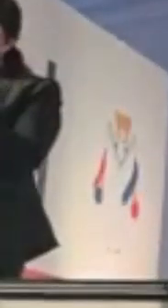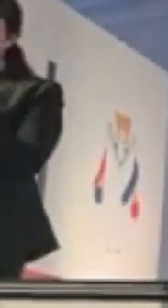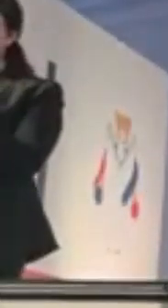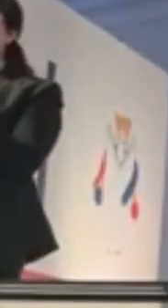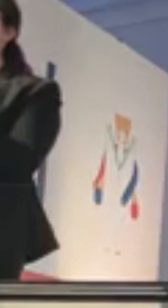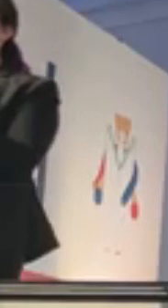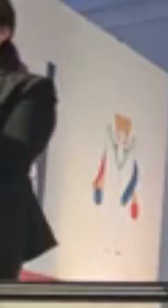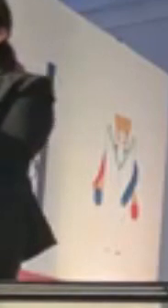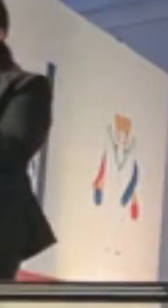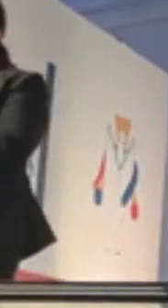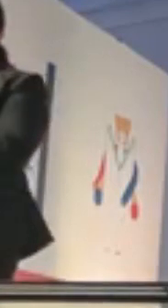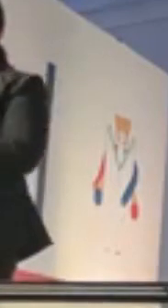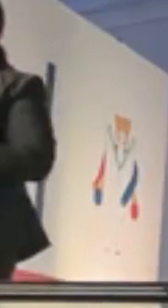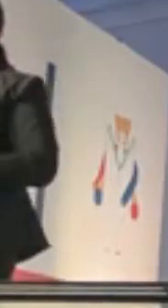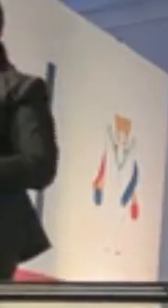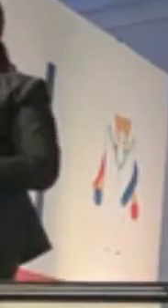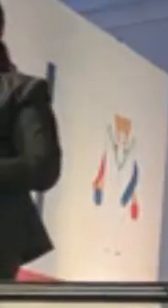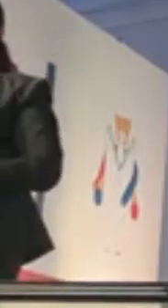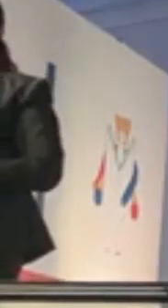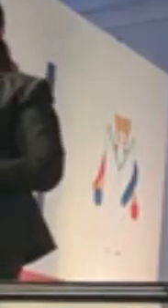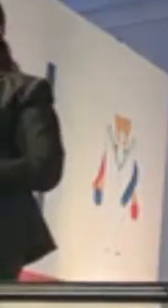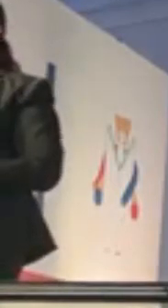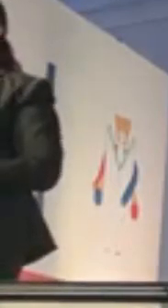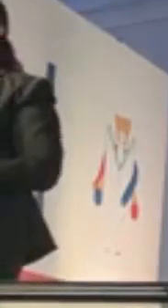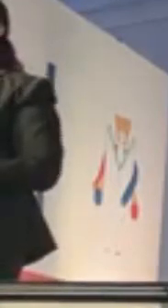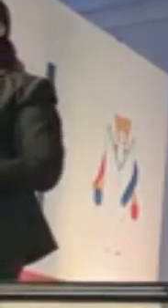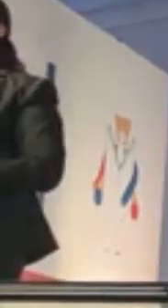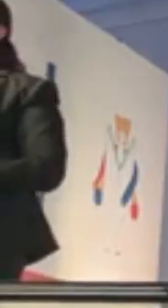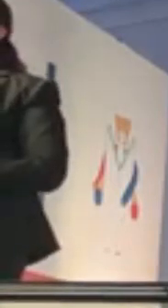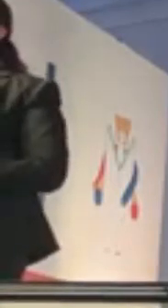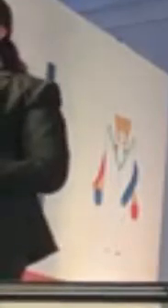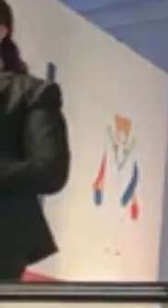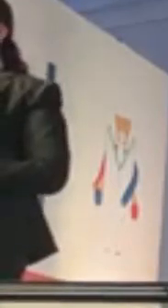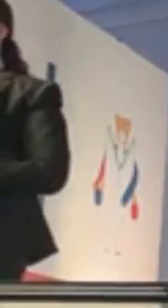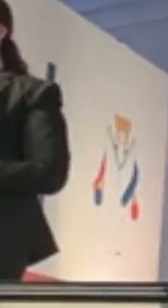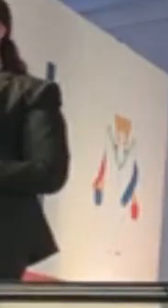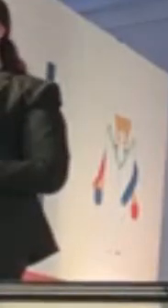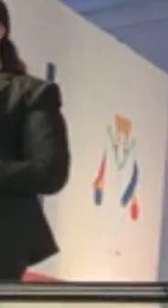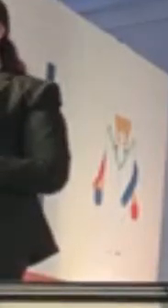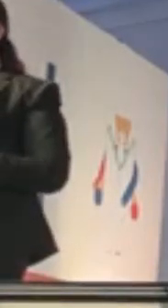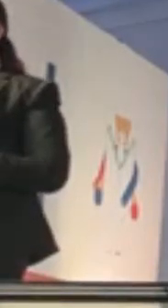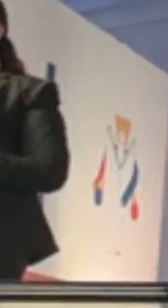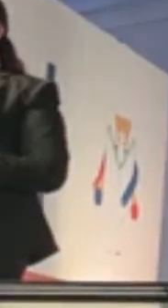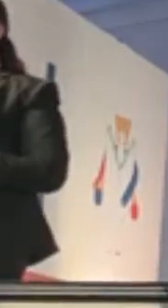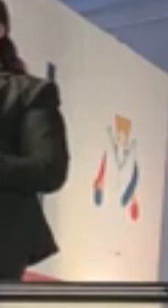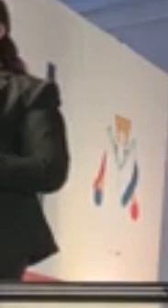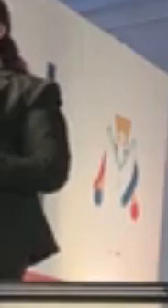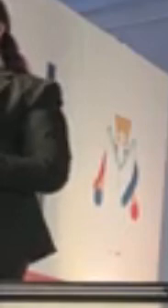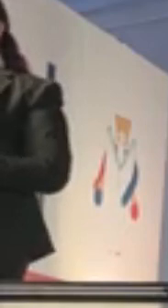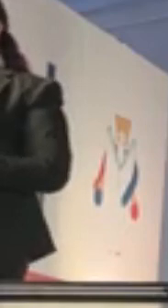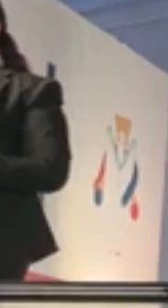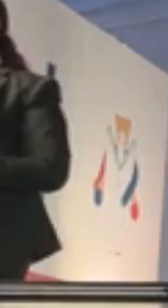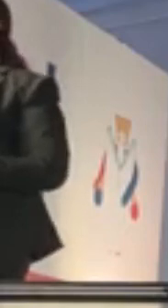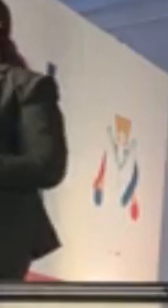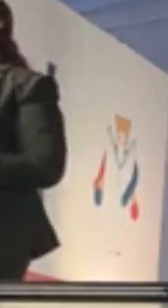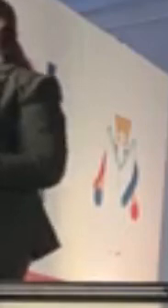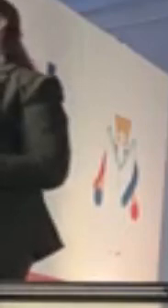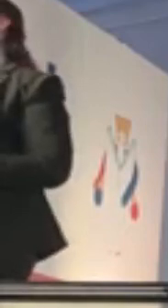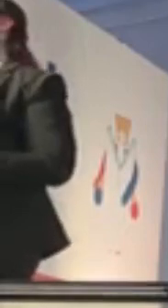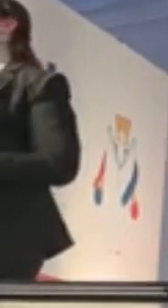amplia. Y además estoy agradecida a México, y ahora me van a tildar de